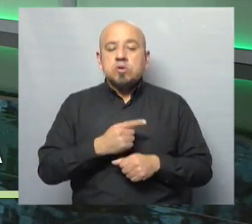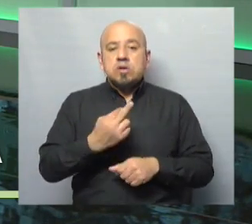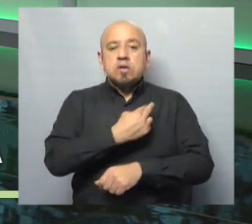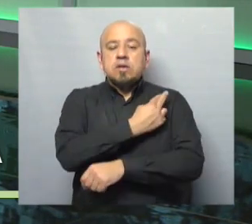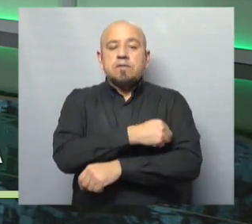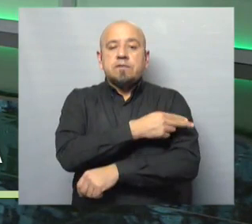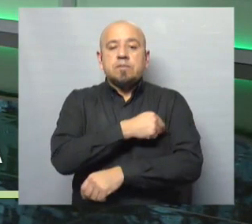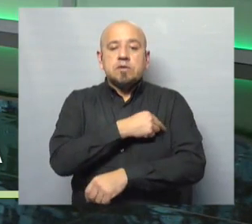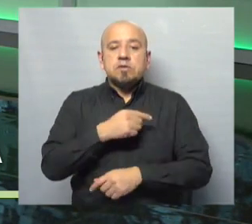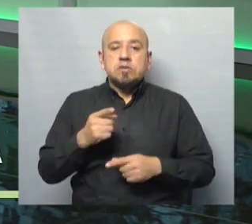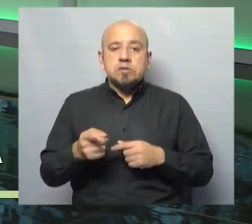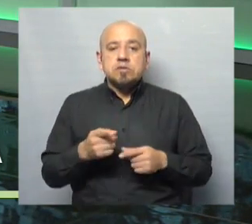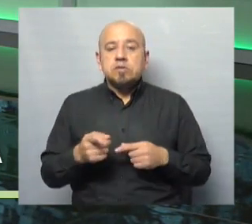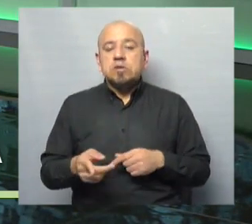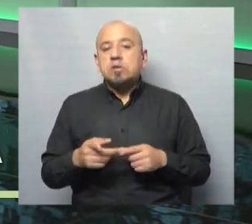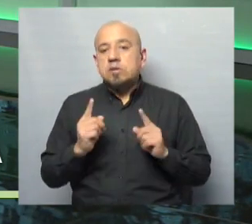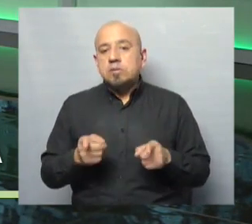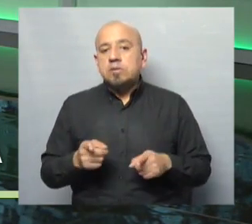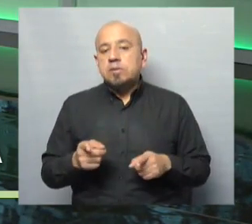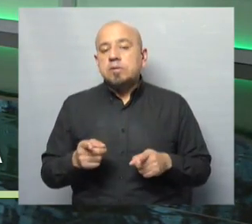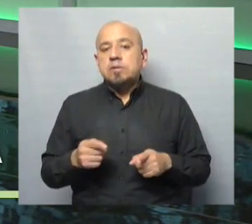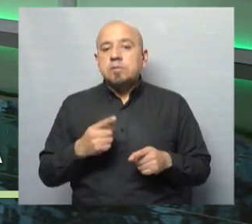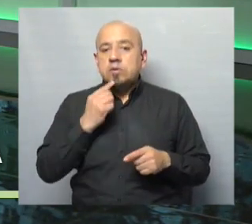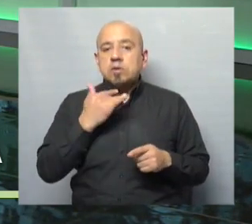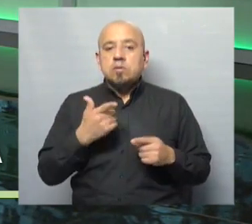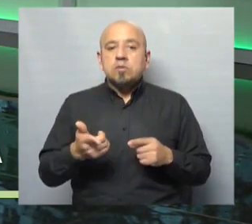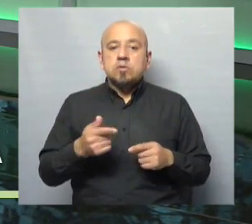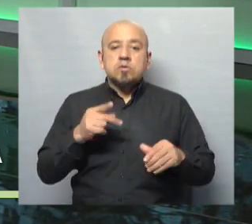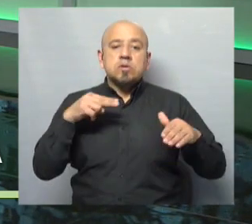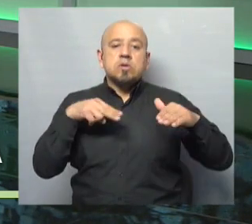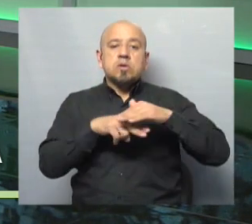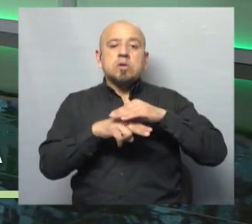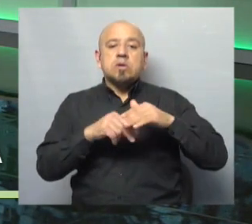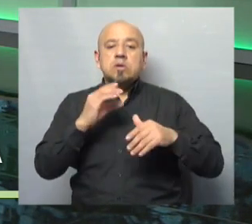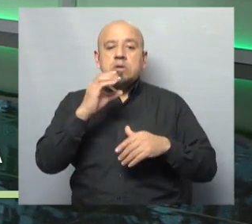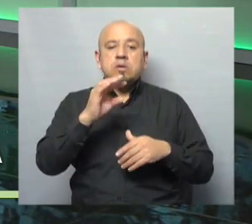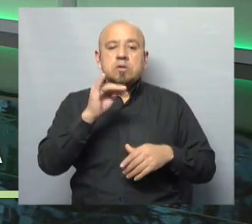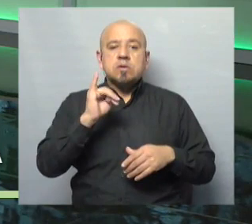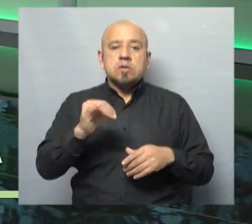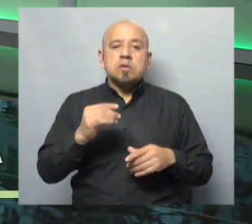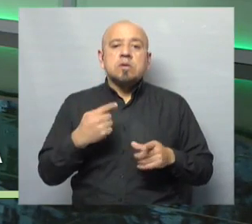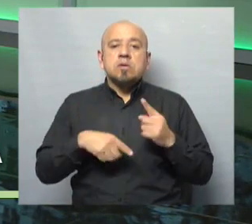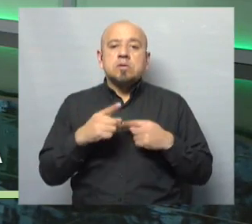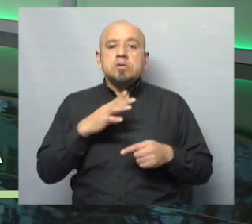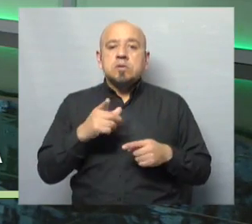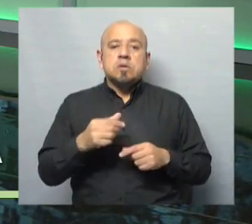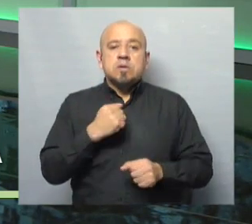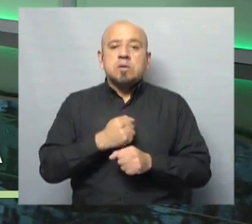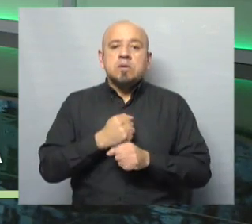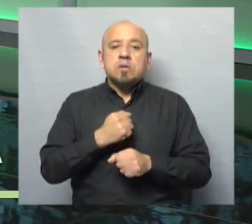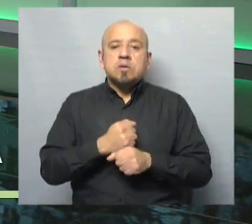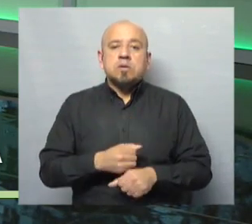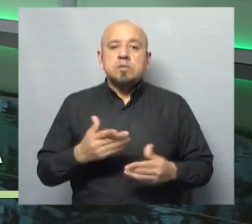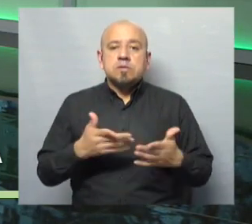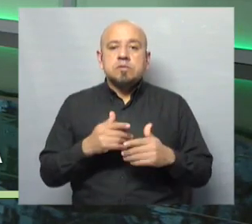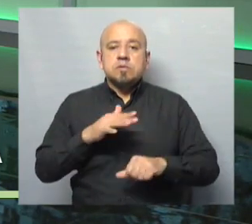en la primera atención también en por ejemplo en las salas de internación en los cti del interior entonces lugares que están trabajando en este